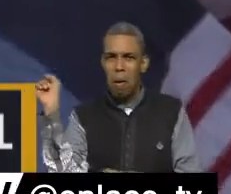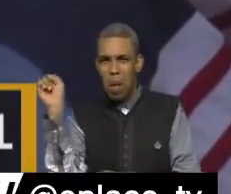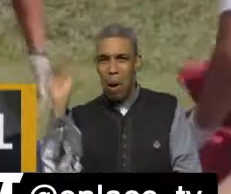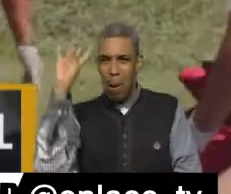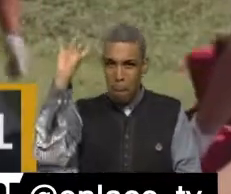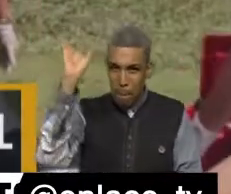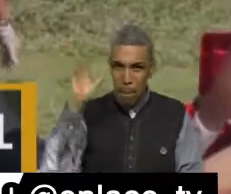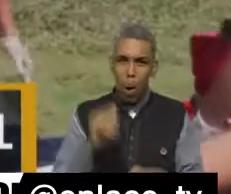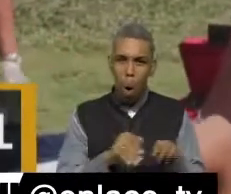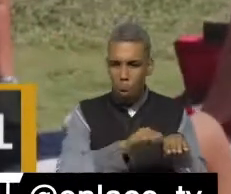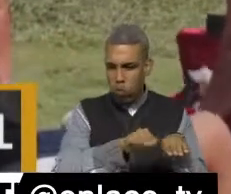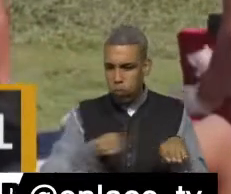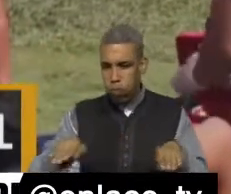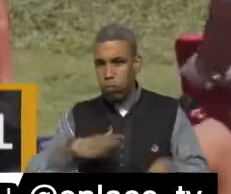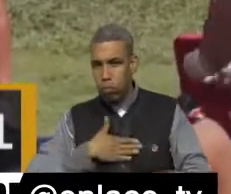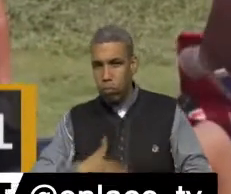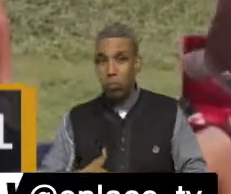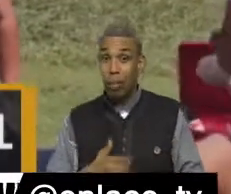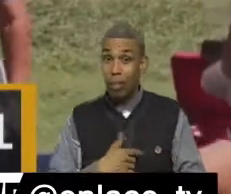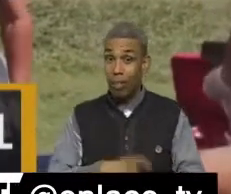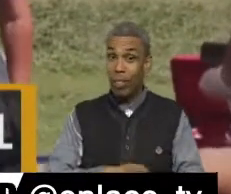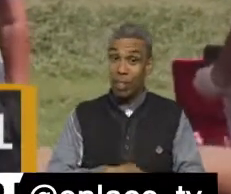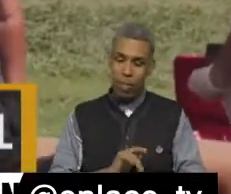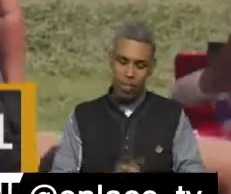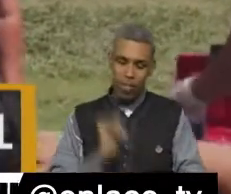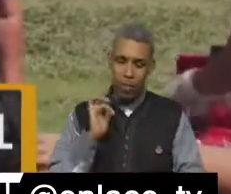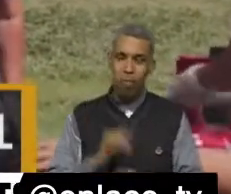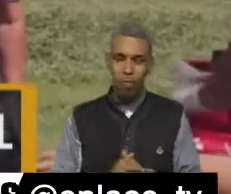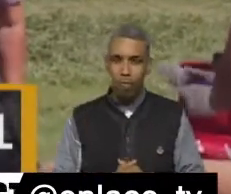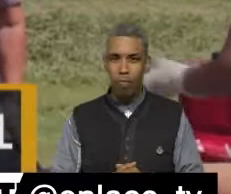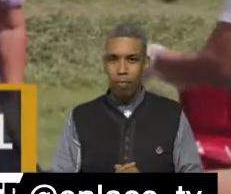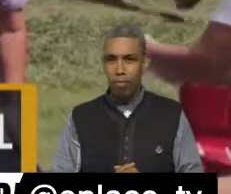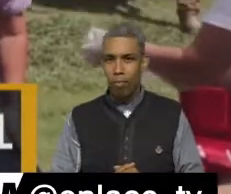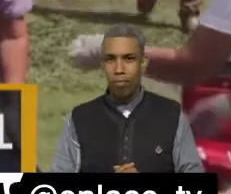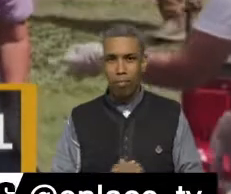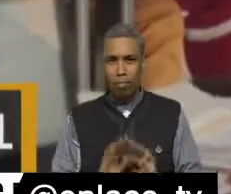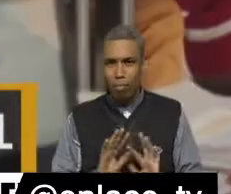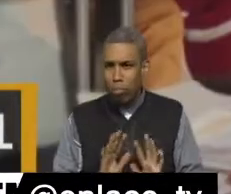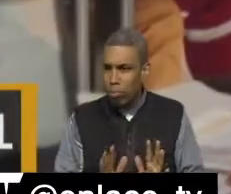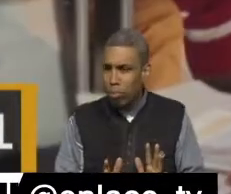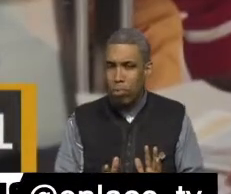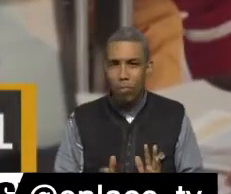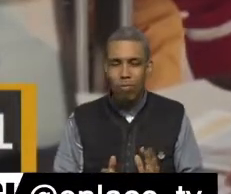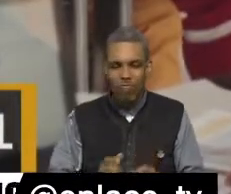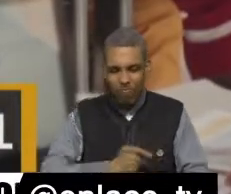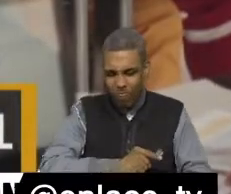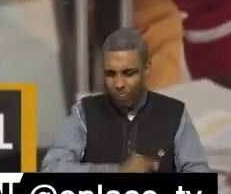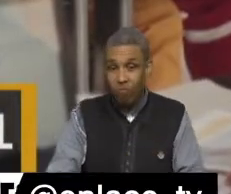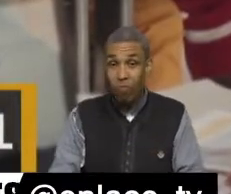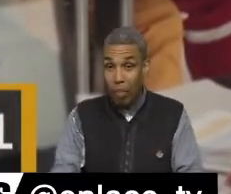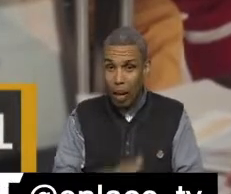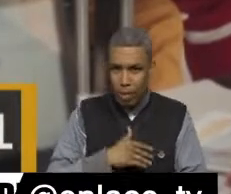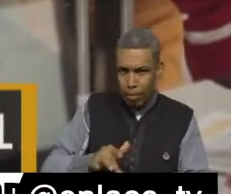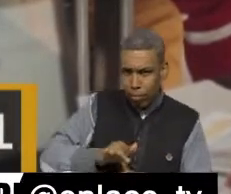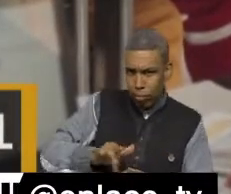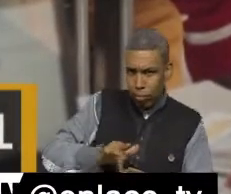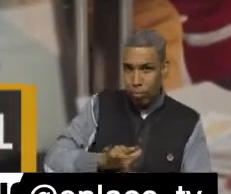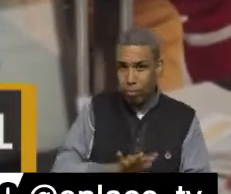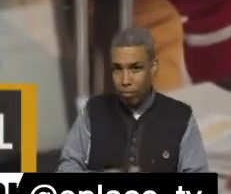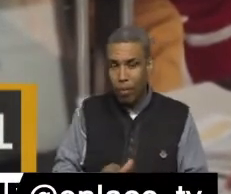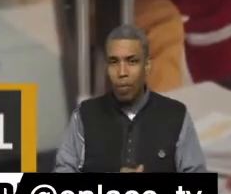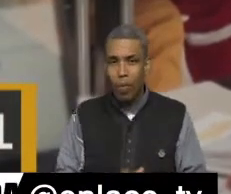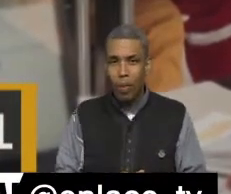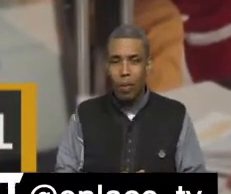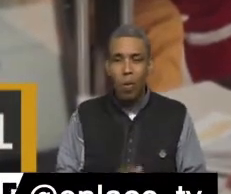Afortunadamente se reaccionó a tiempo, la información fue veraz, precisa. Una vez cumplido el simulacro nacional, en el comando